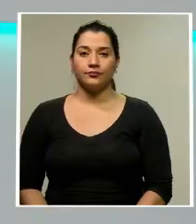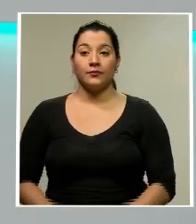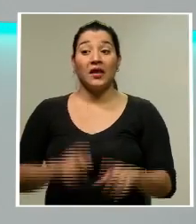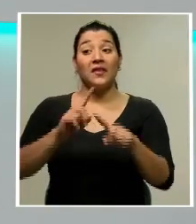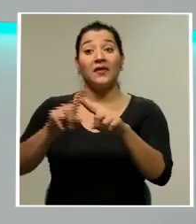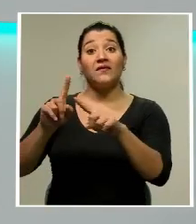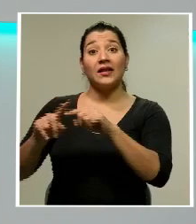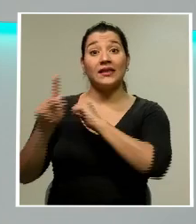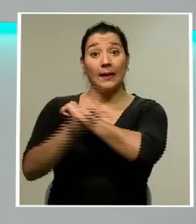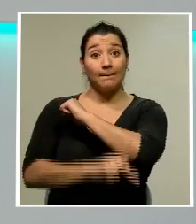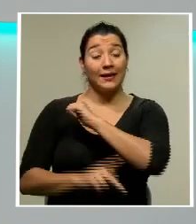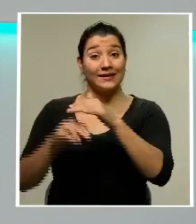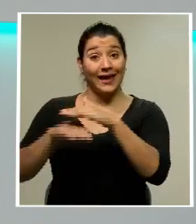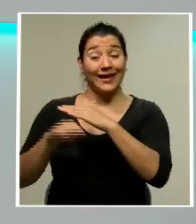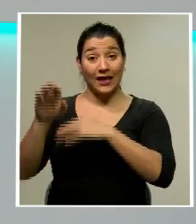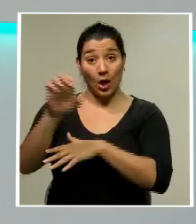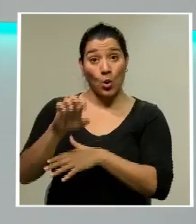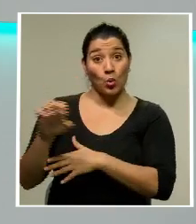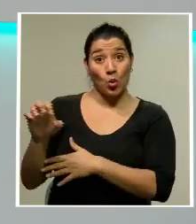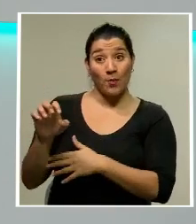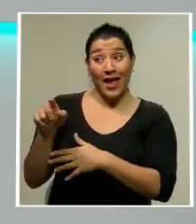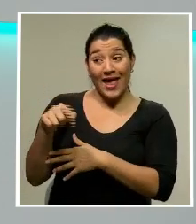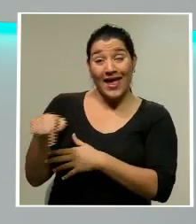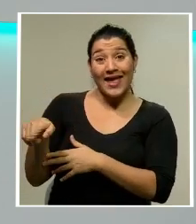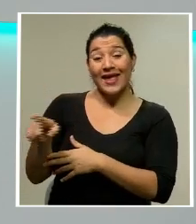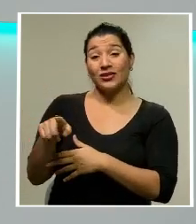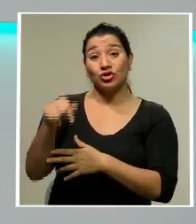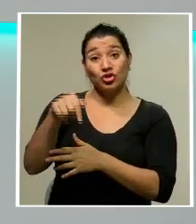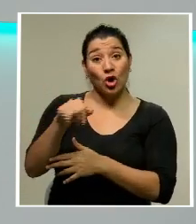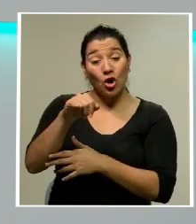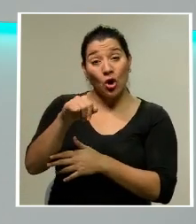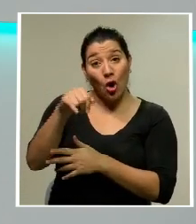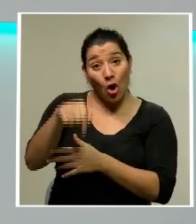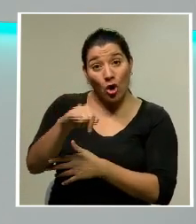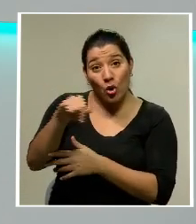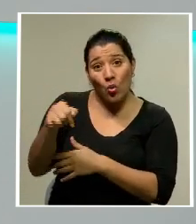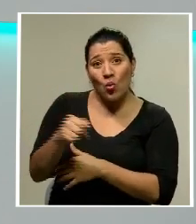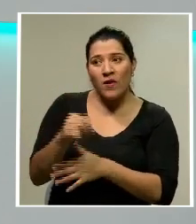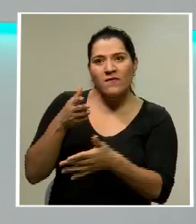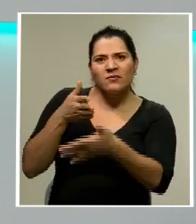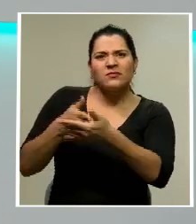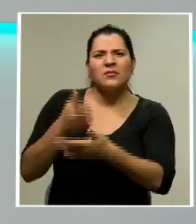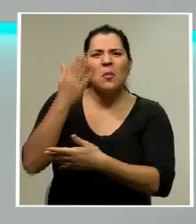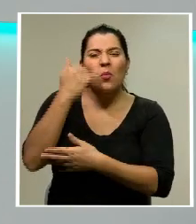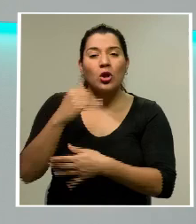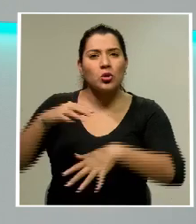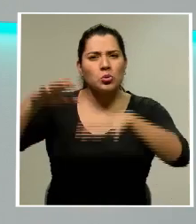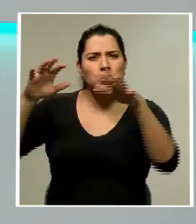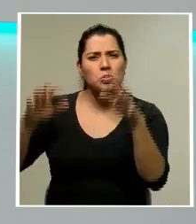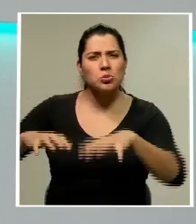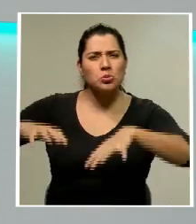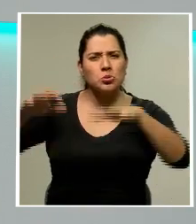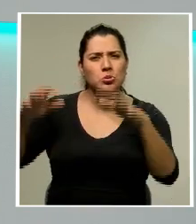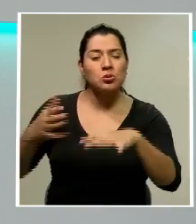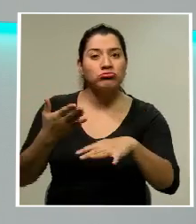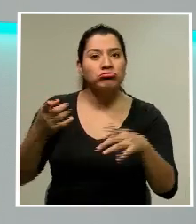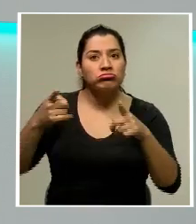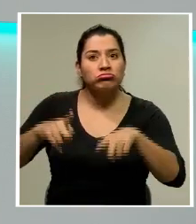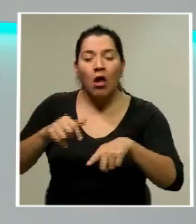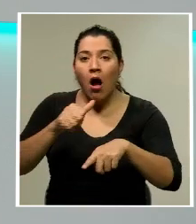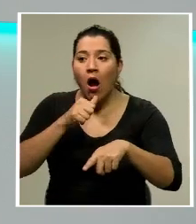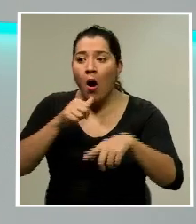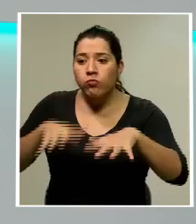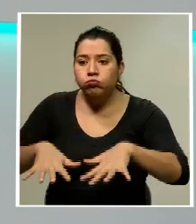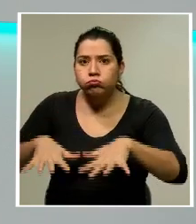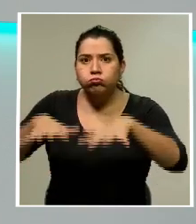Varios países europeos se vieron azotados este jueves por fuertes lluvias que han provocado inundaciones, derrumbes